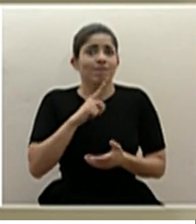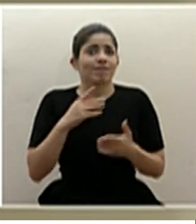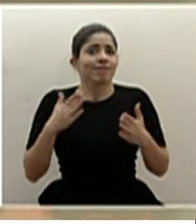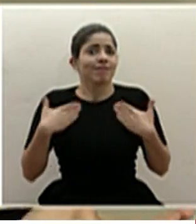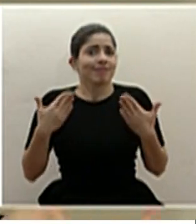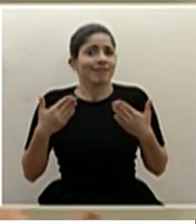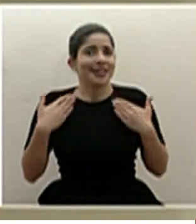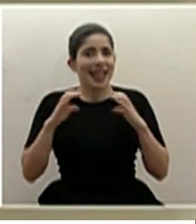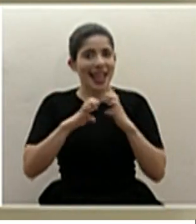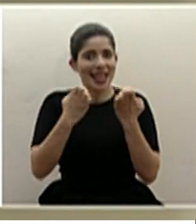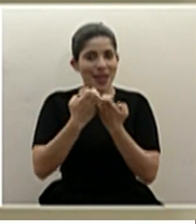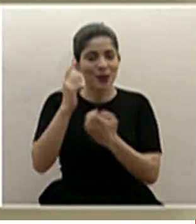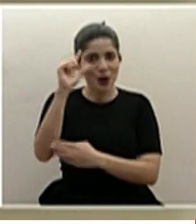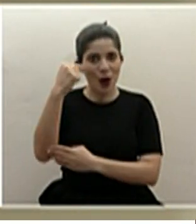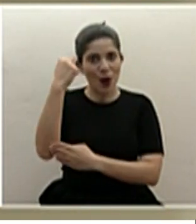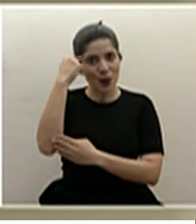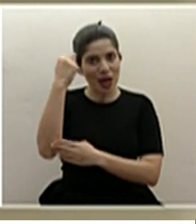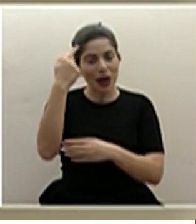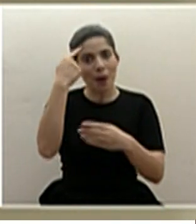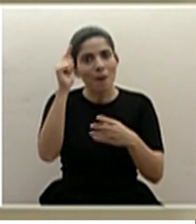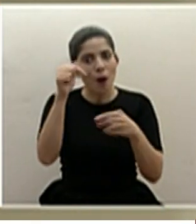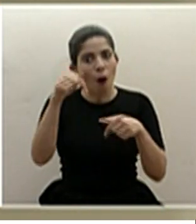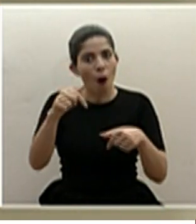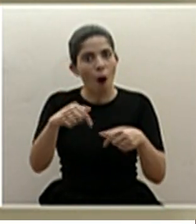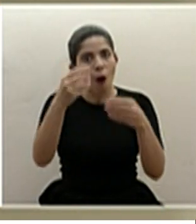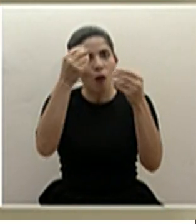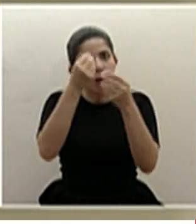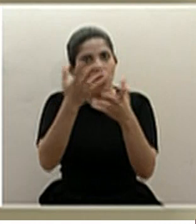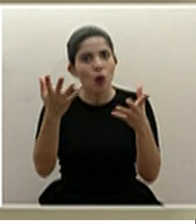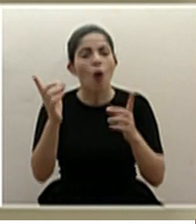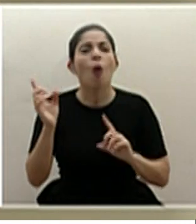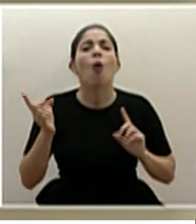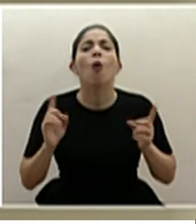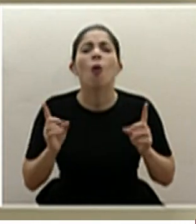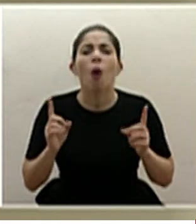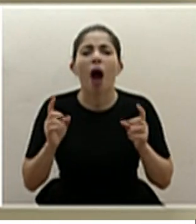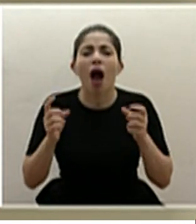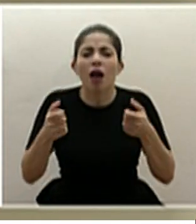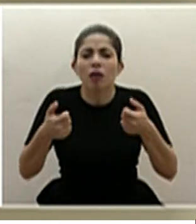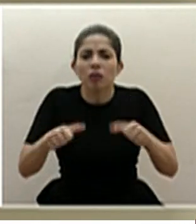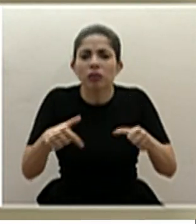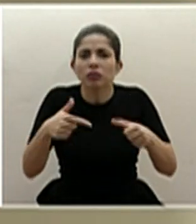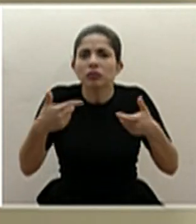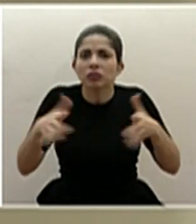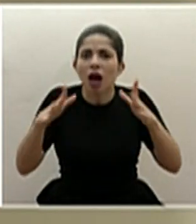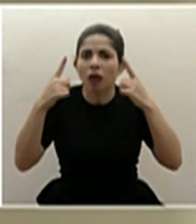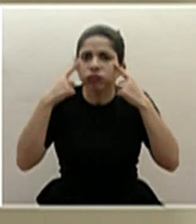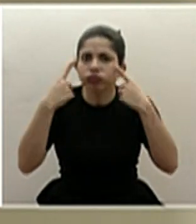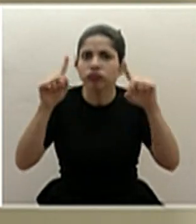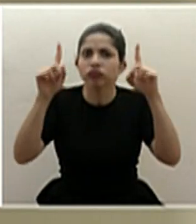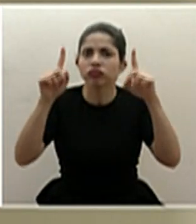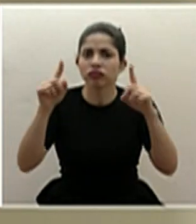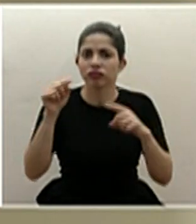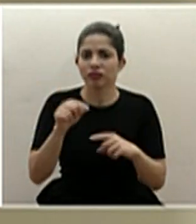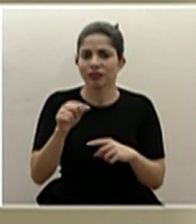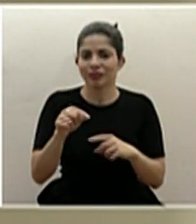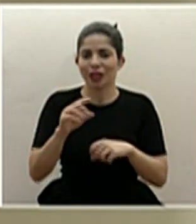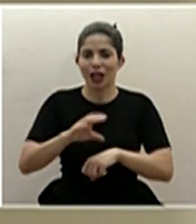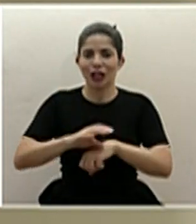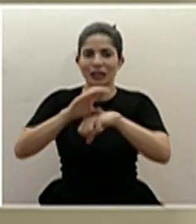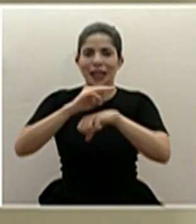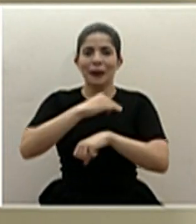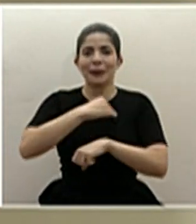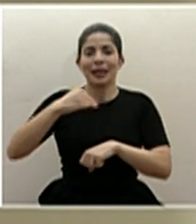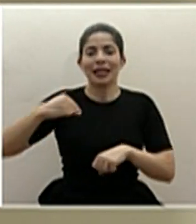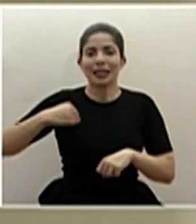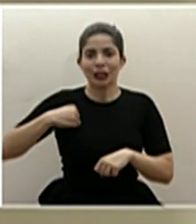complacidos como equipo de gobierno anunciando hoy cuál fue ese acuerdo al que llegamos en el Consejo de